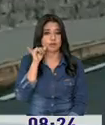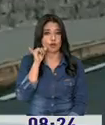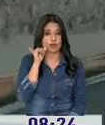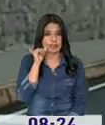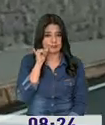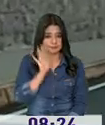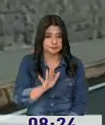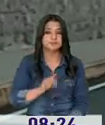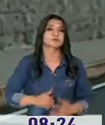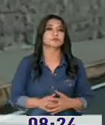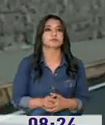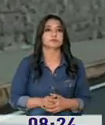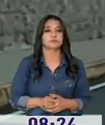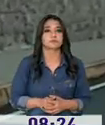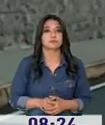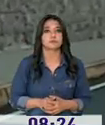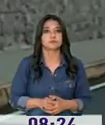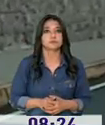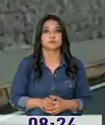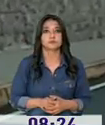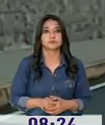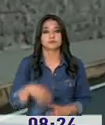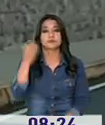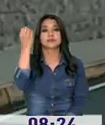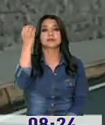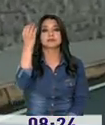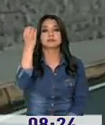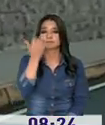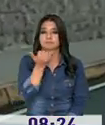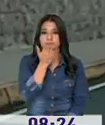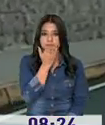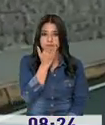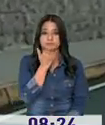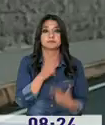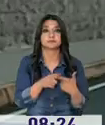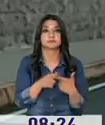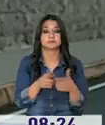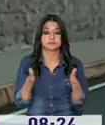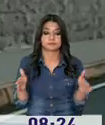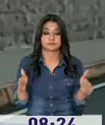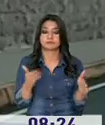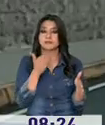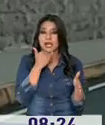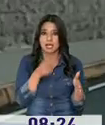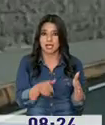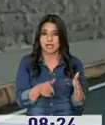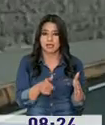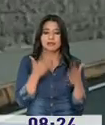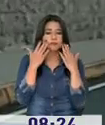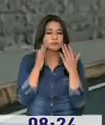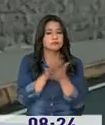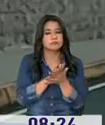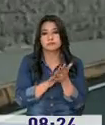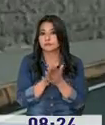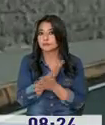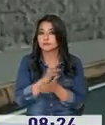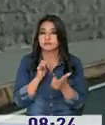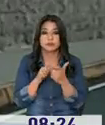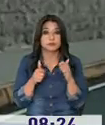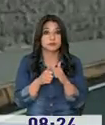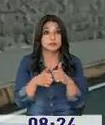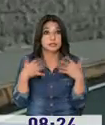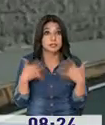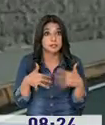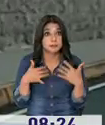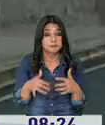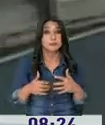a Rumiñahui. Está mal calibrado el semáforo, está mal hecha la separación, tiene un lío tamaño cielo.